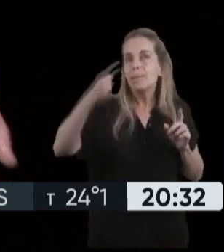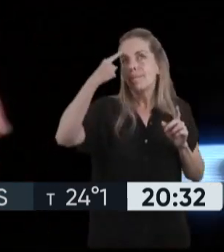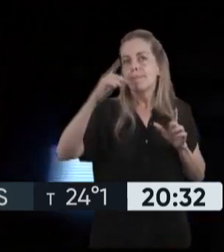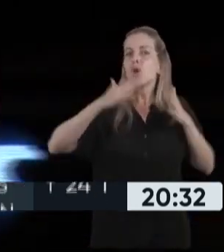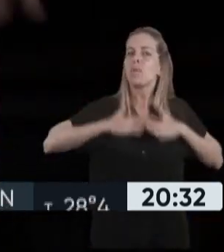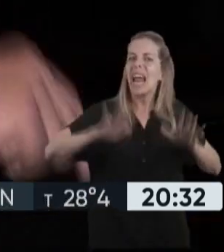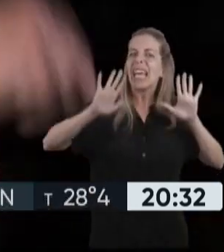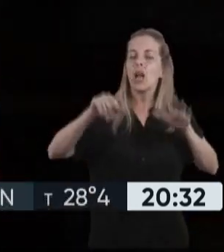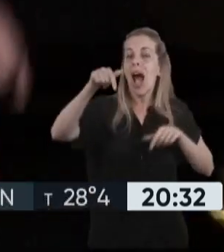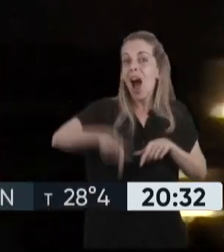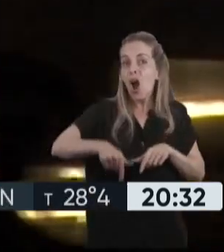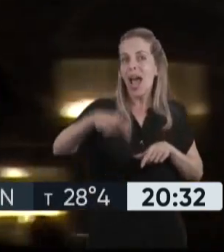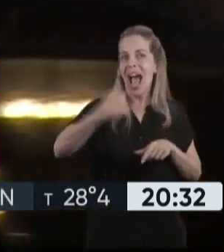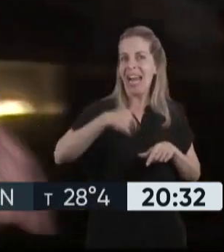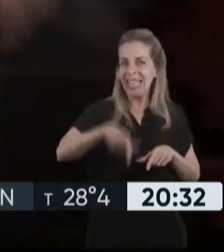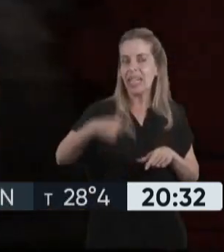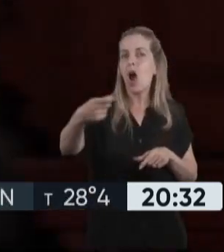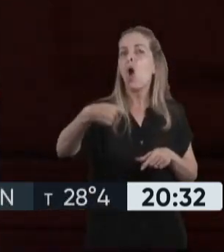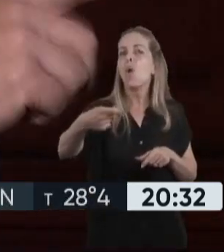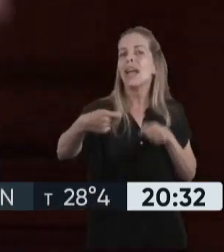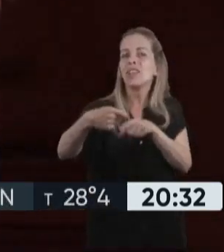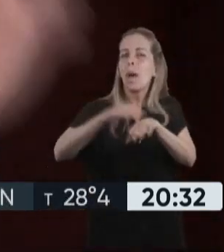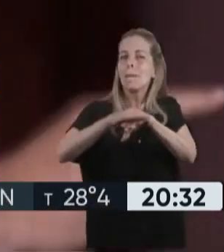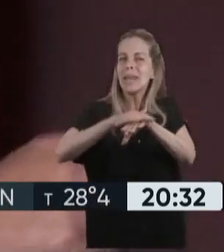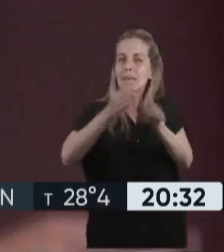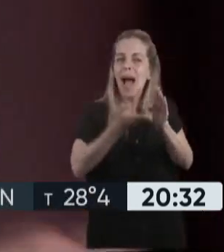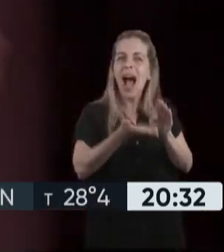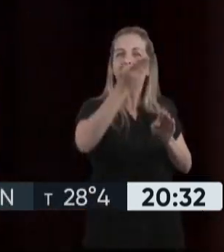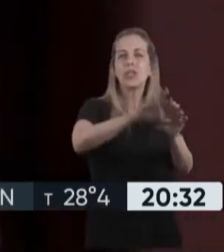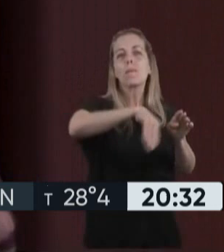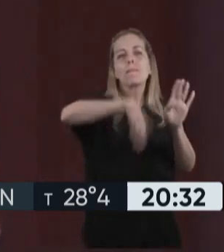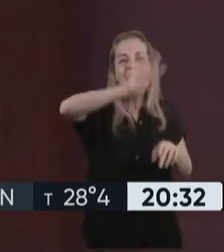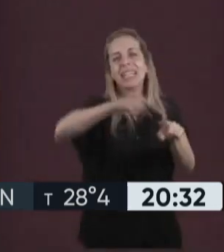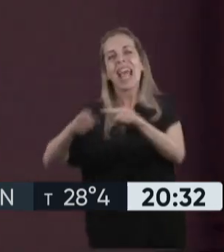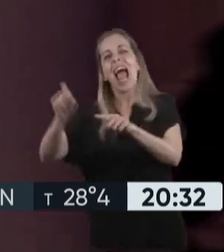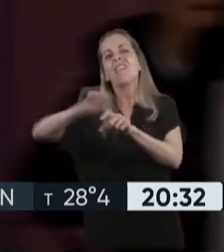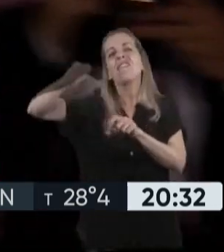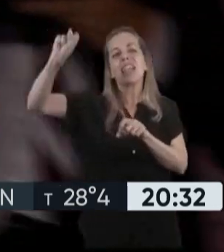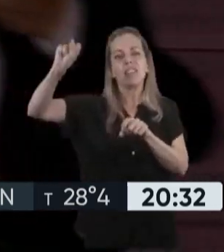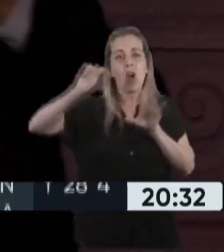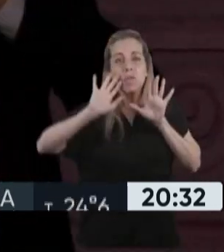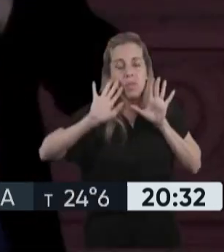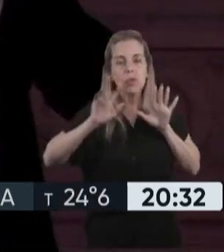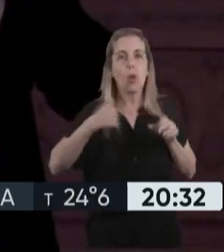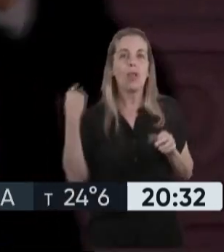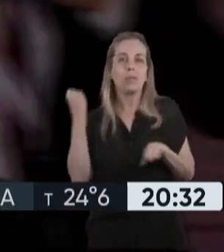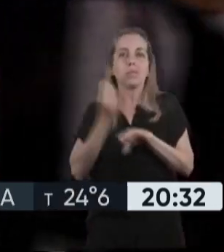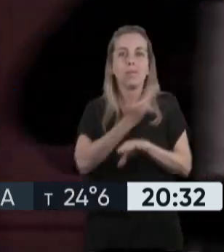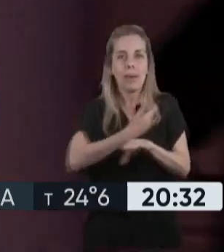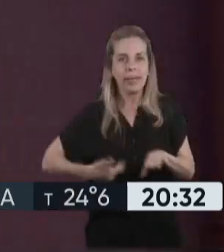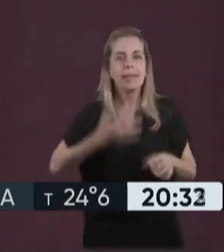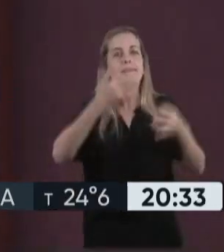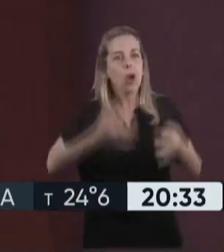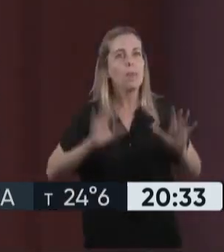jubilación mínima hoy en la Argentina ha crecido más que la inflación, y ese fue el compromiso que asumí, y que cuando le dije